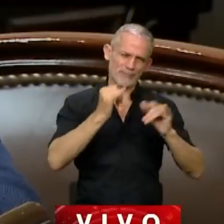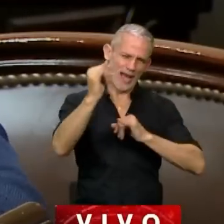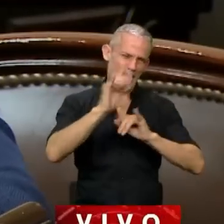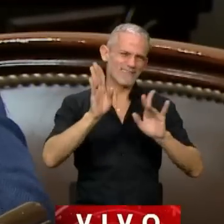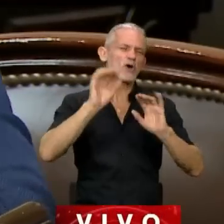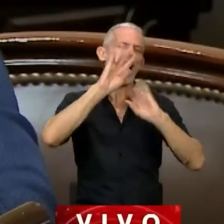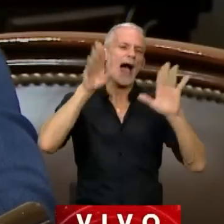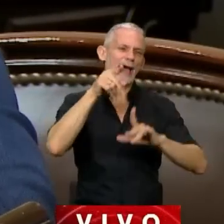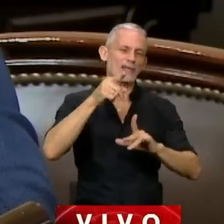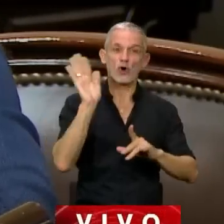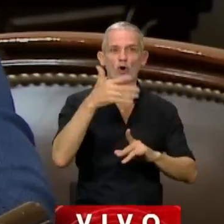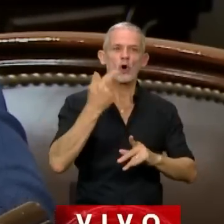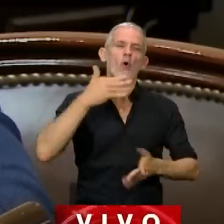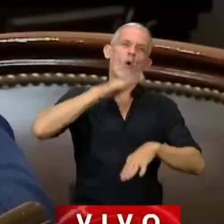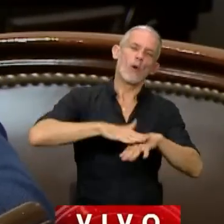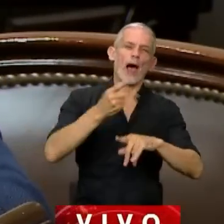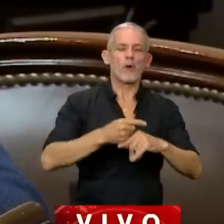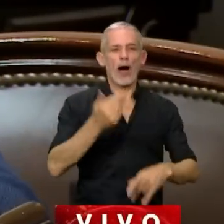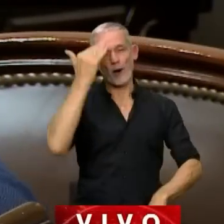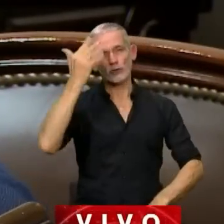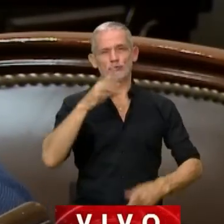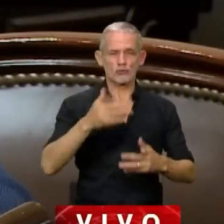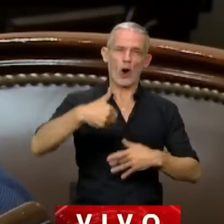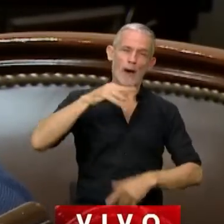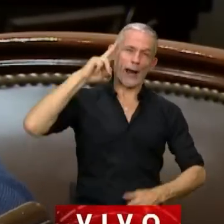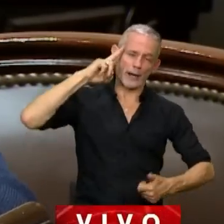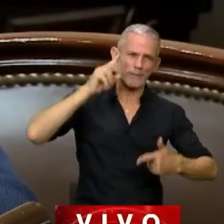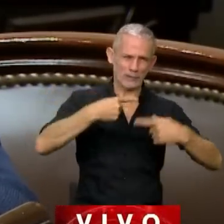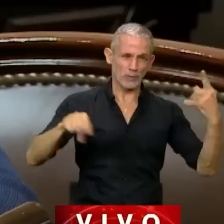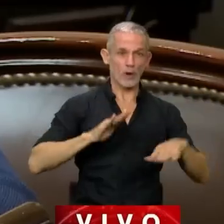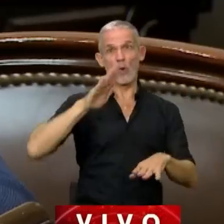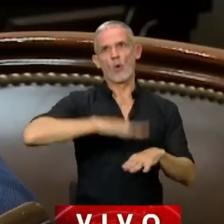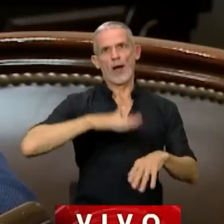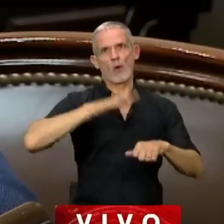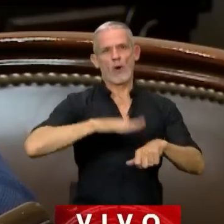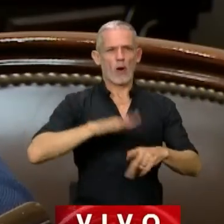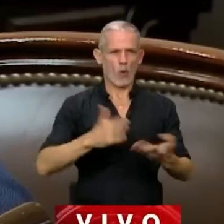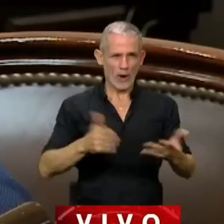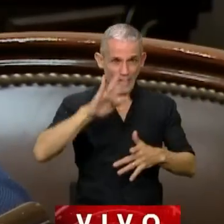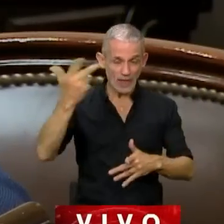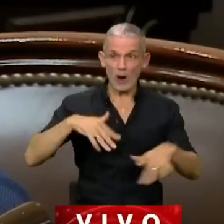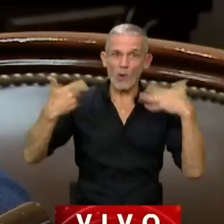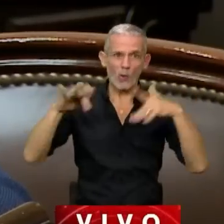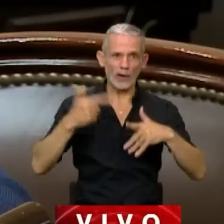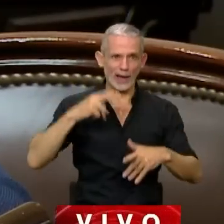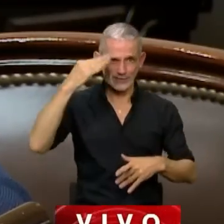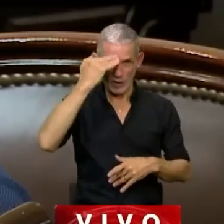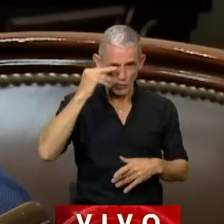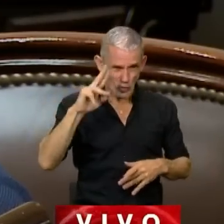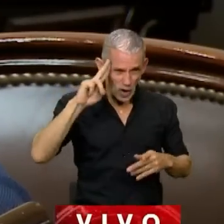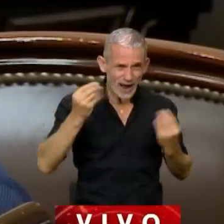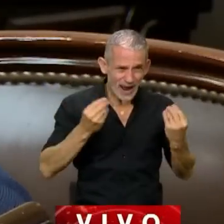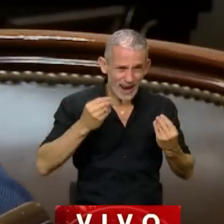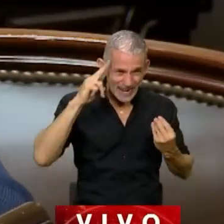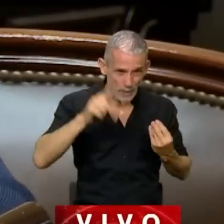como digo siempre, todos juramos ahí adelante que la vamos a respetar, pero parece ser que cuando las urgencias políticas requieren de